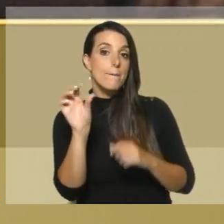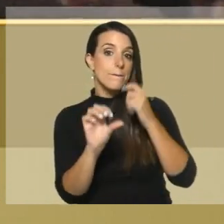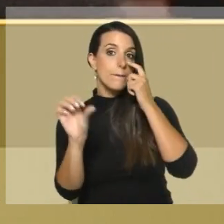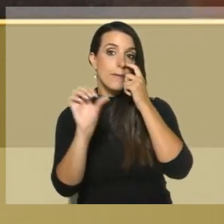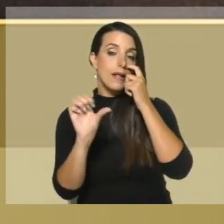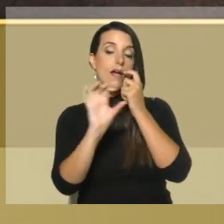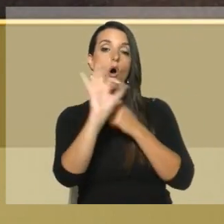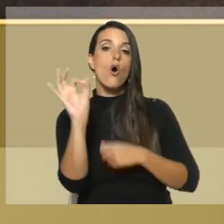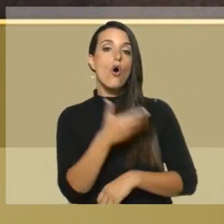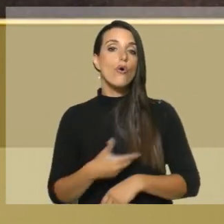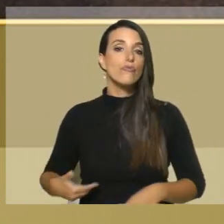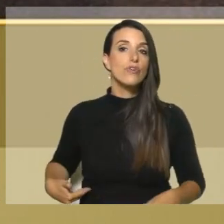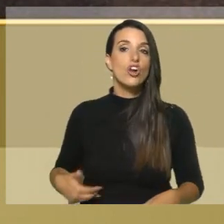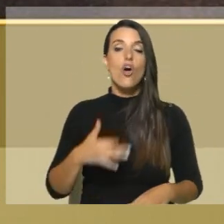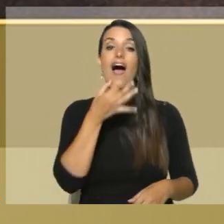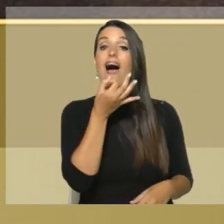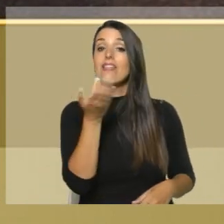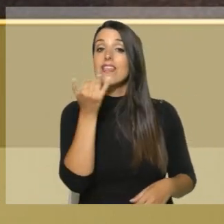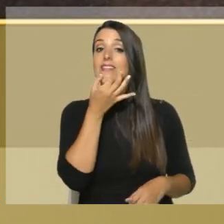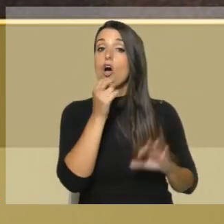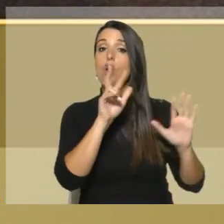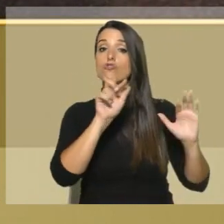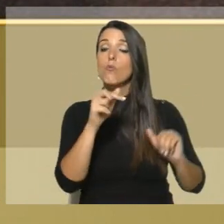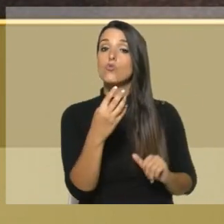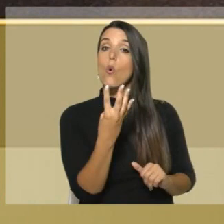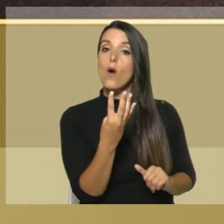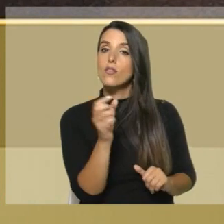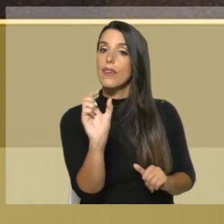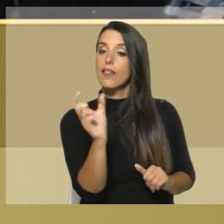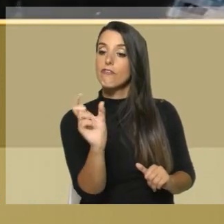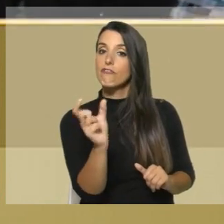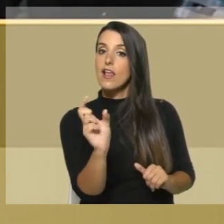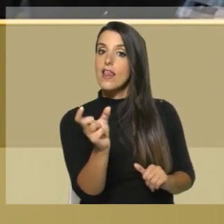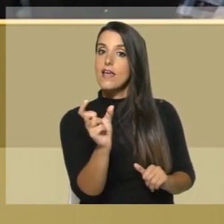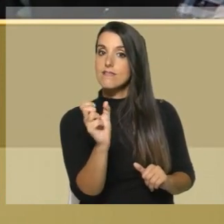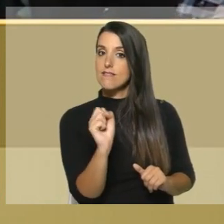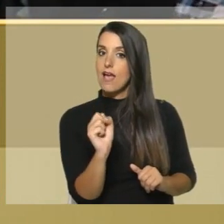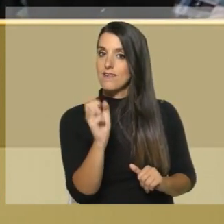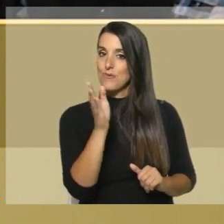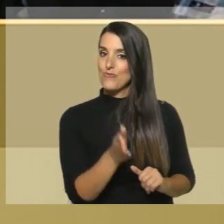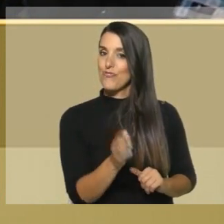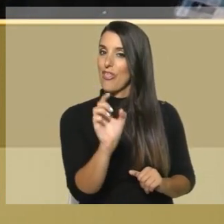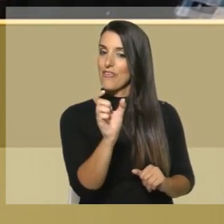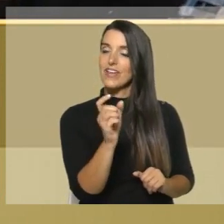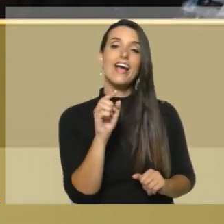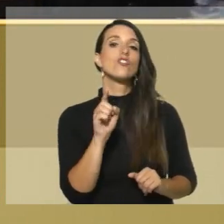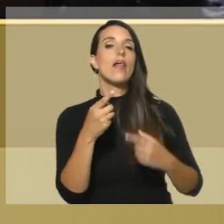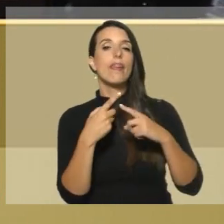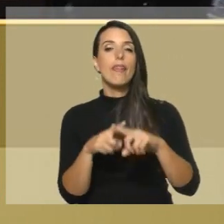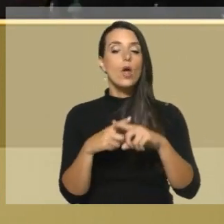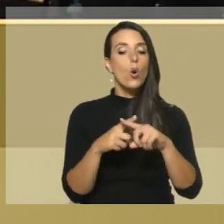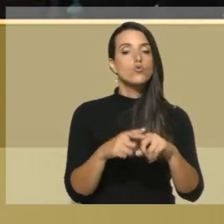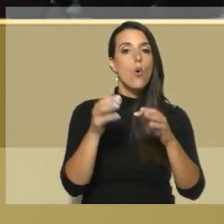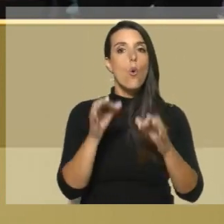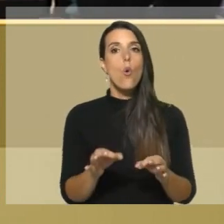o el gobierno decían que era un 8.4. Ahí había una diferencia en unos puntos, y bueno, y fue esa discusión en la que